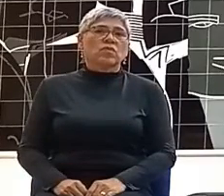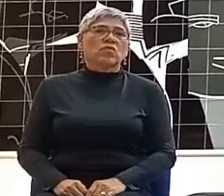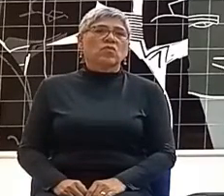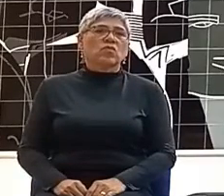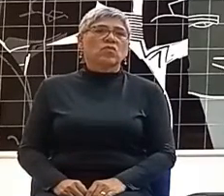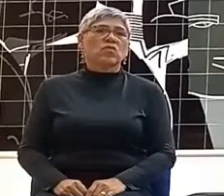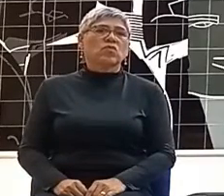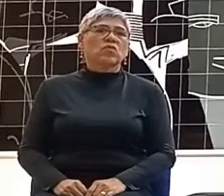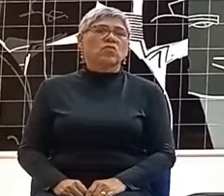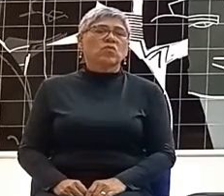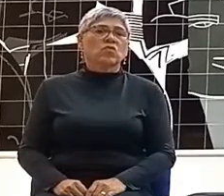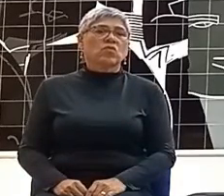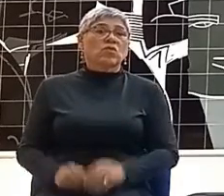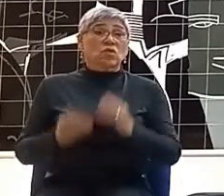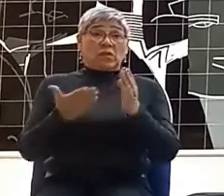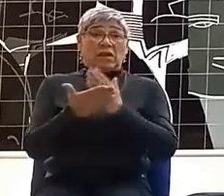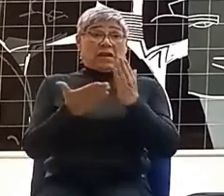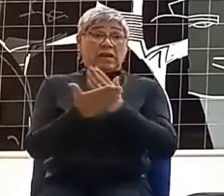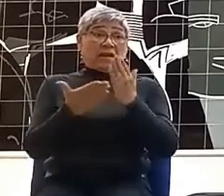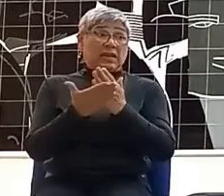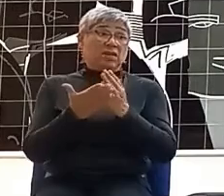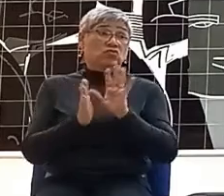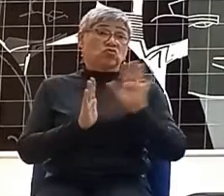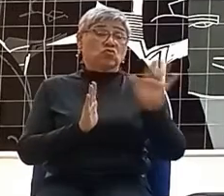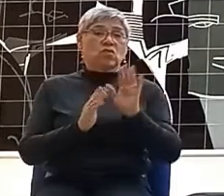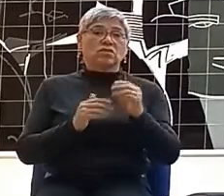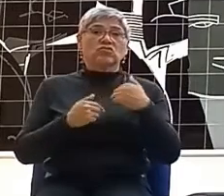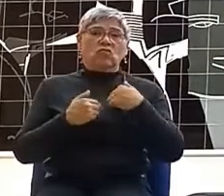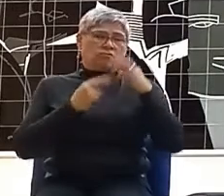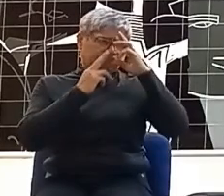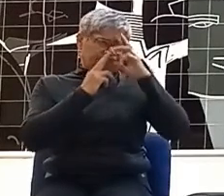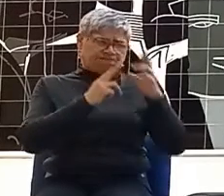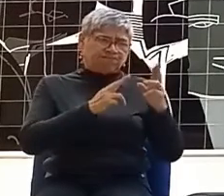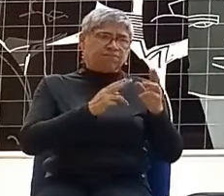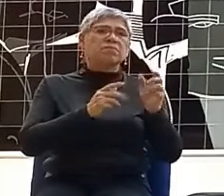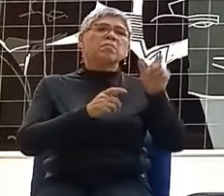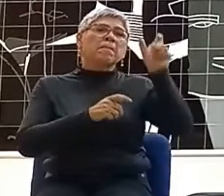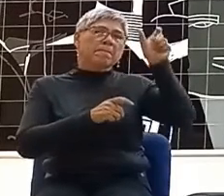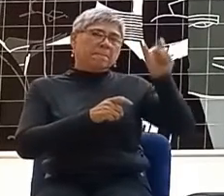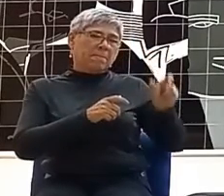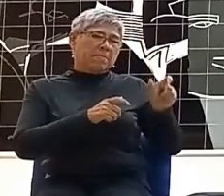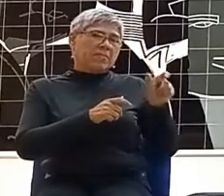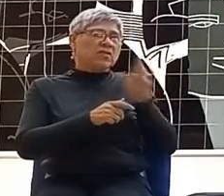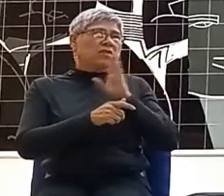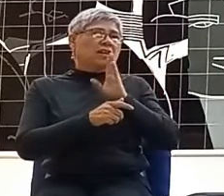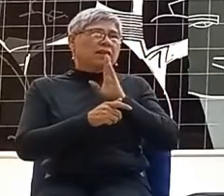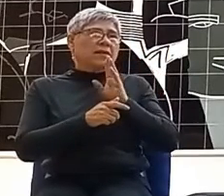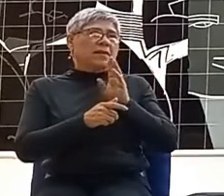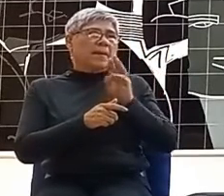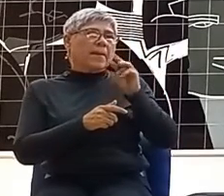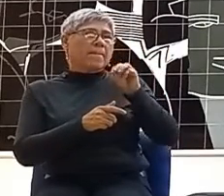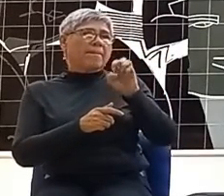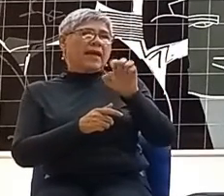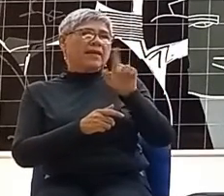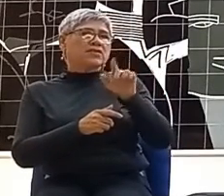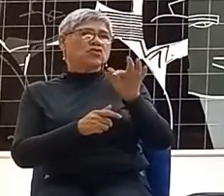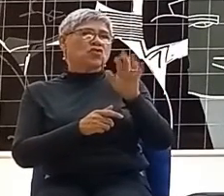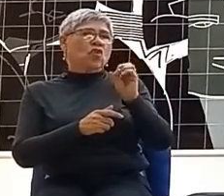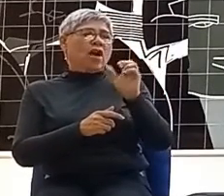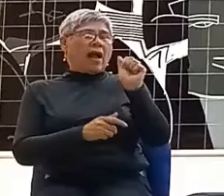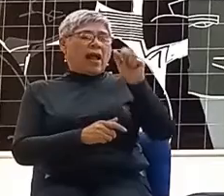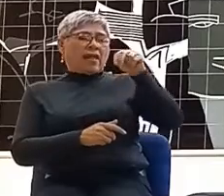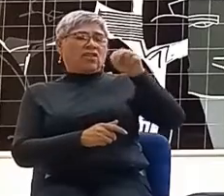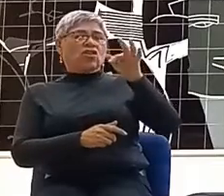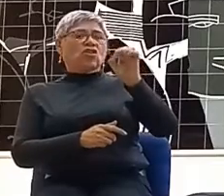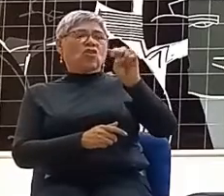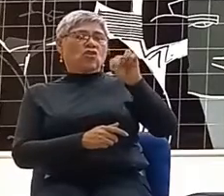Letras. Hoy tengo el honor, el placer de contar con la presencia del maestro Alberto Antonio Verón,